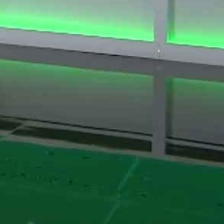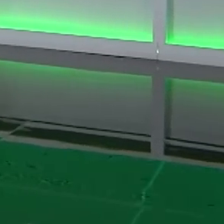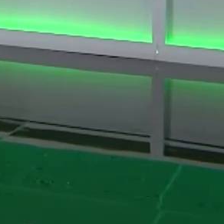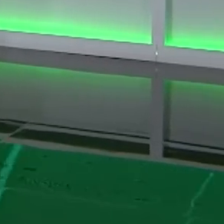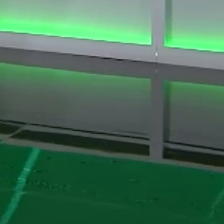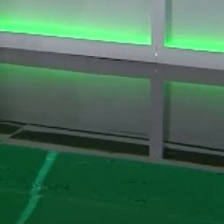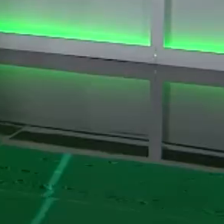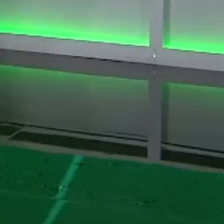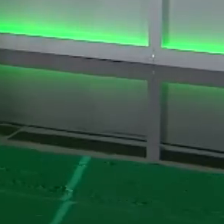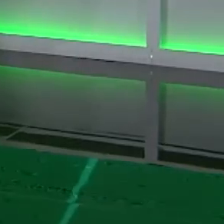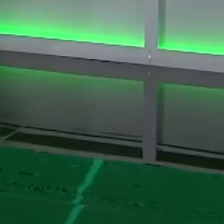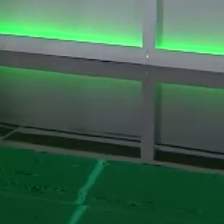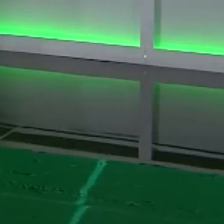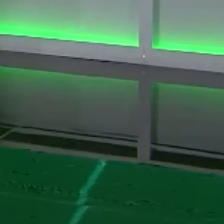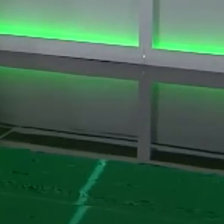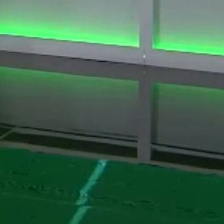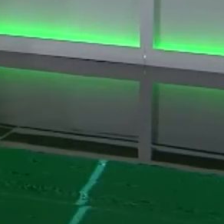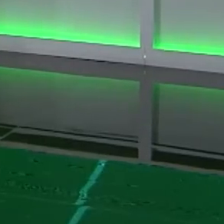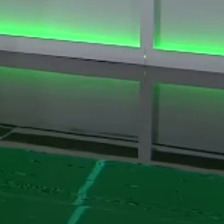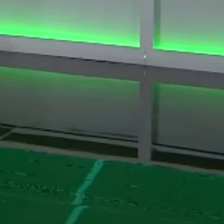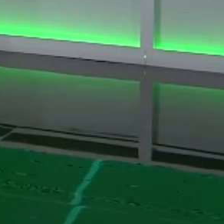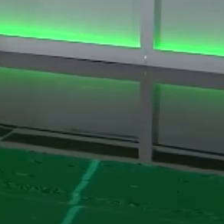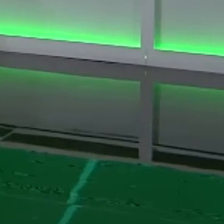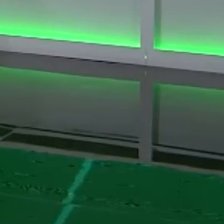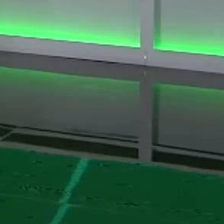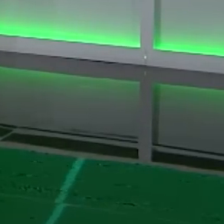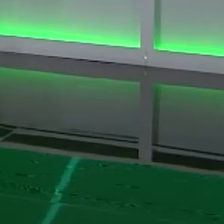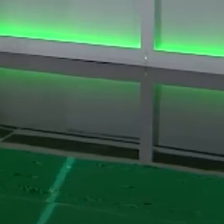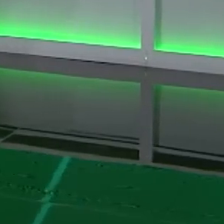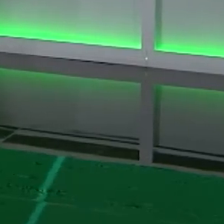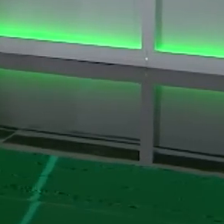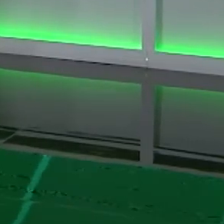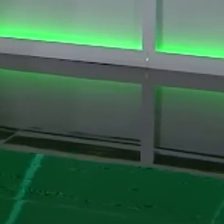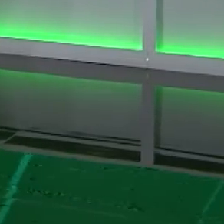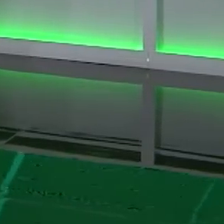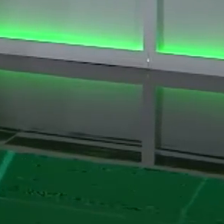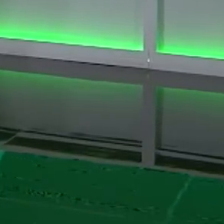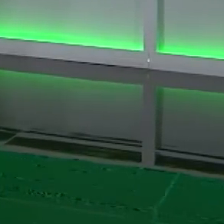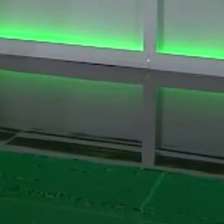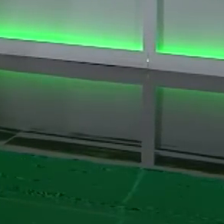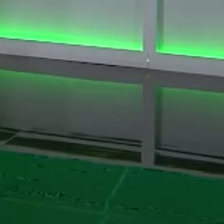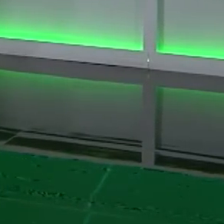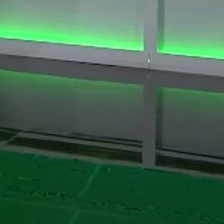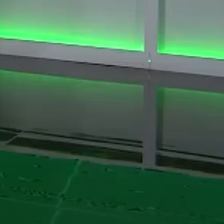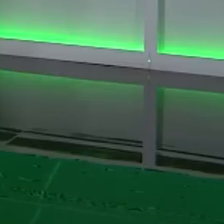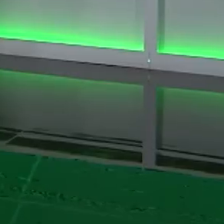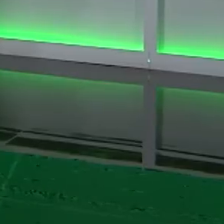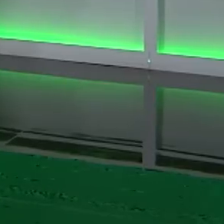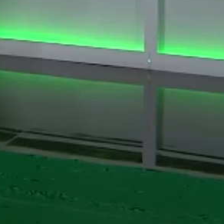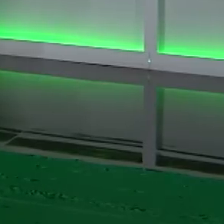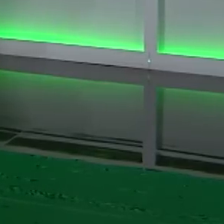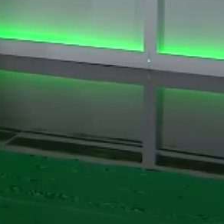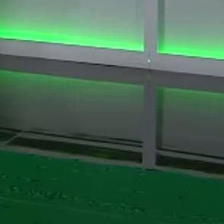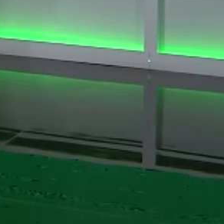el el día sábado y aarse domingo y lunes bueno y eh los invitamos a quedarse ahora el lado B que que es de entre